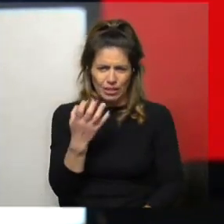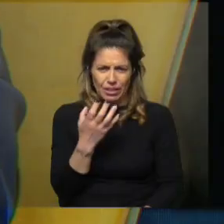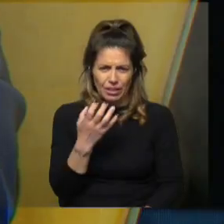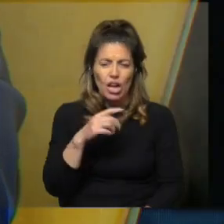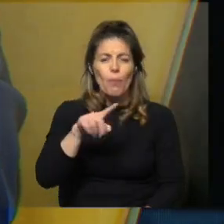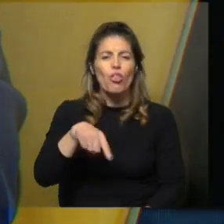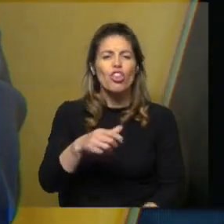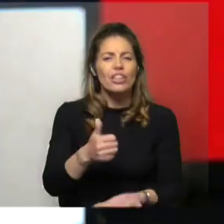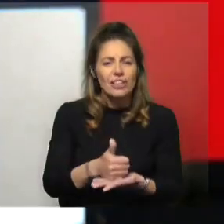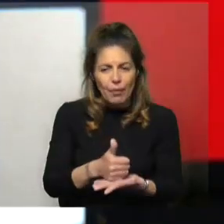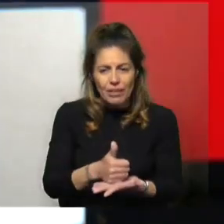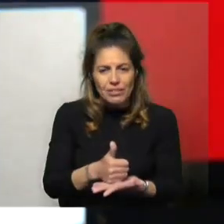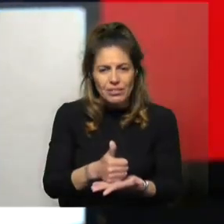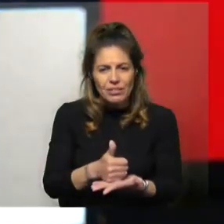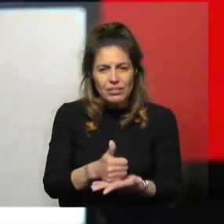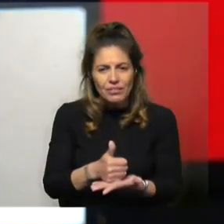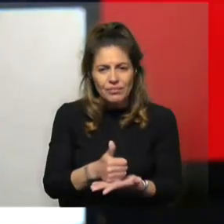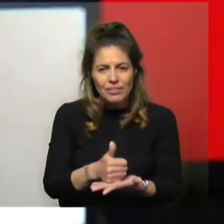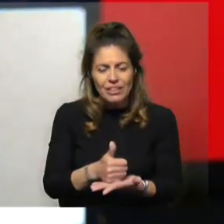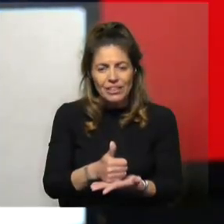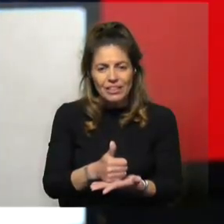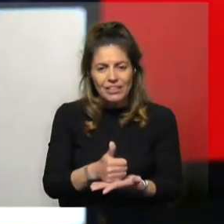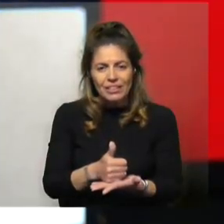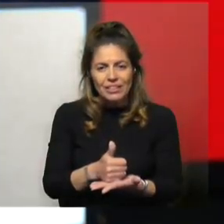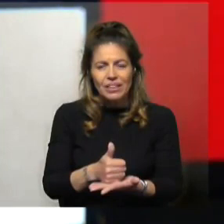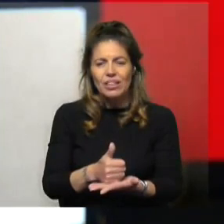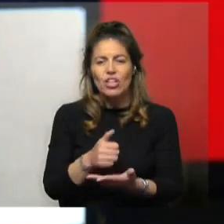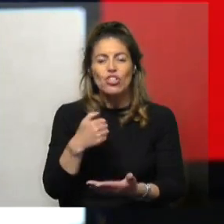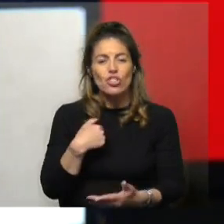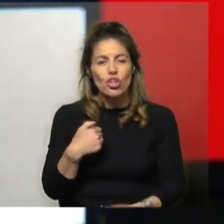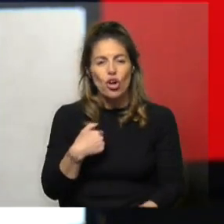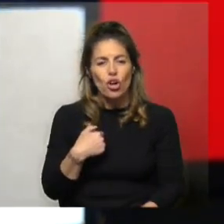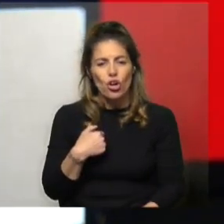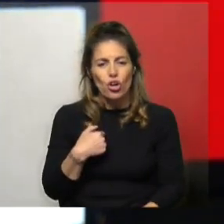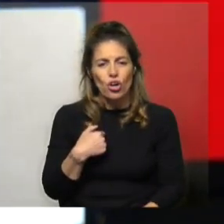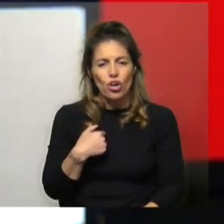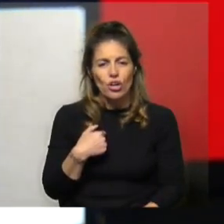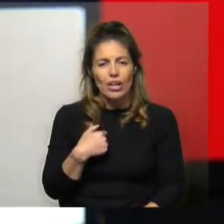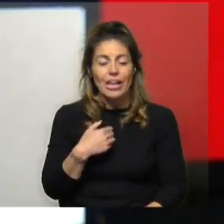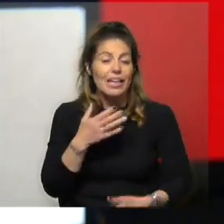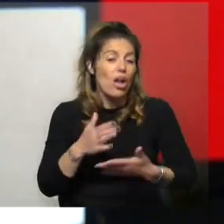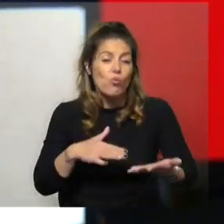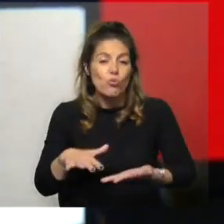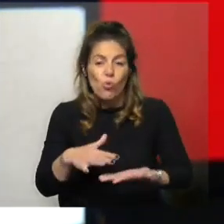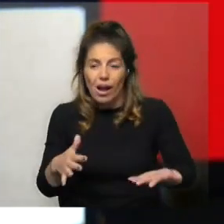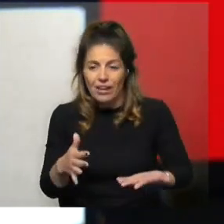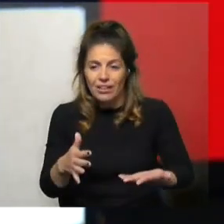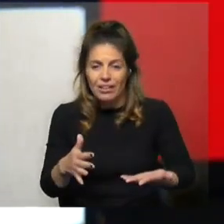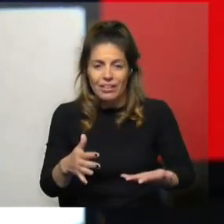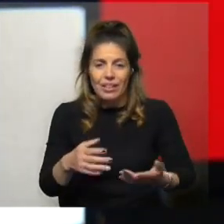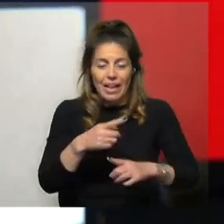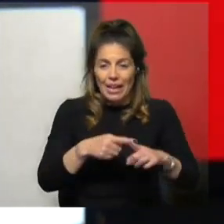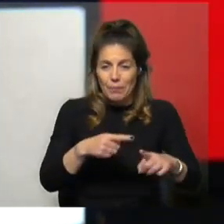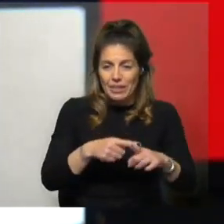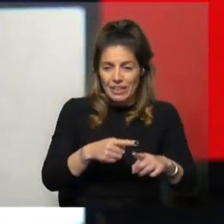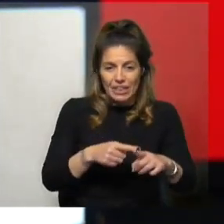dónde estabas yo estaba bueno ahí yo estaba estaba entre algún piringundin que que que mi tío